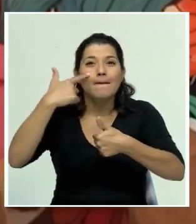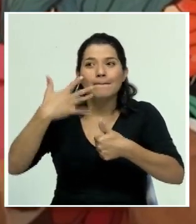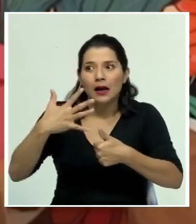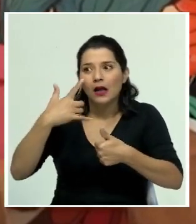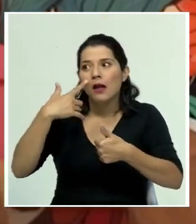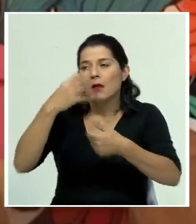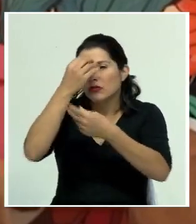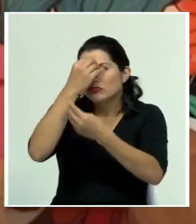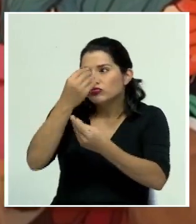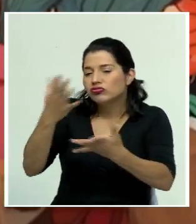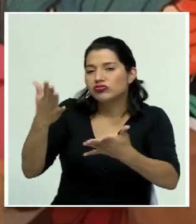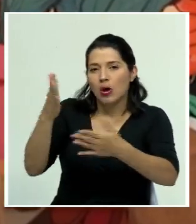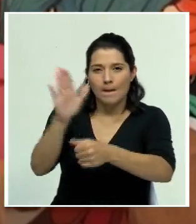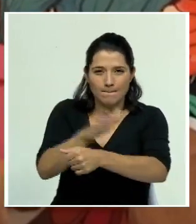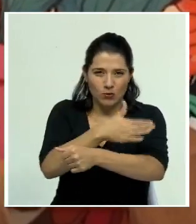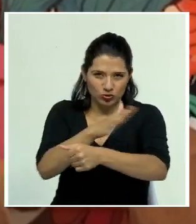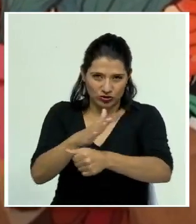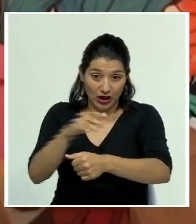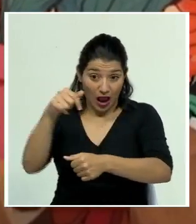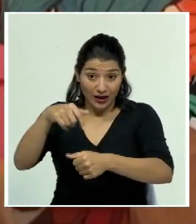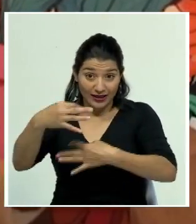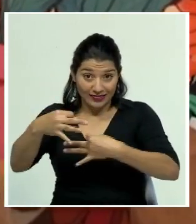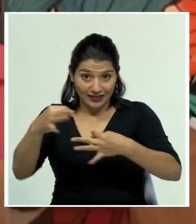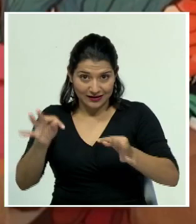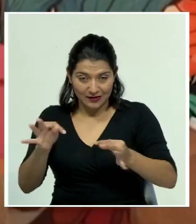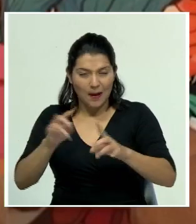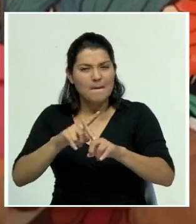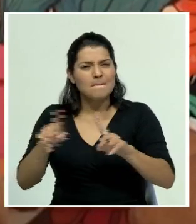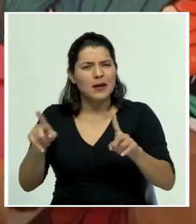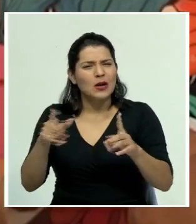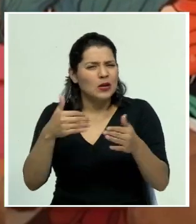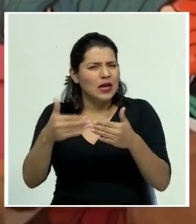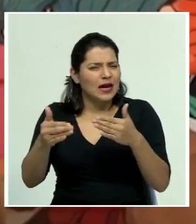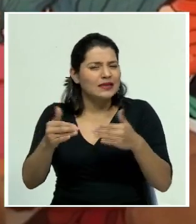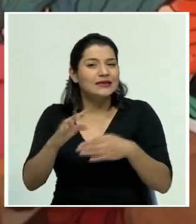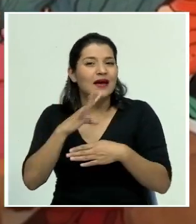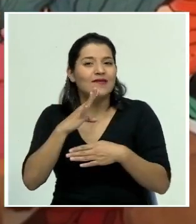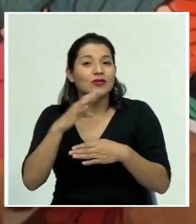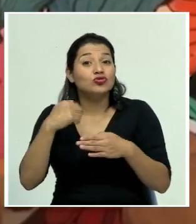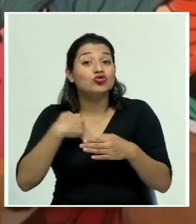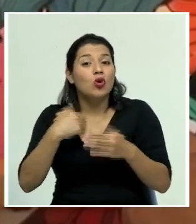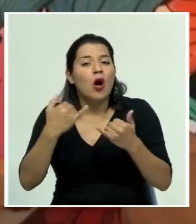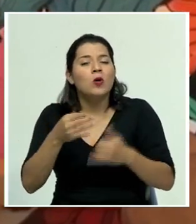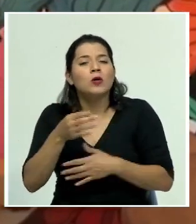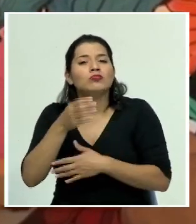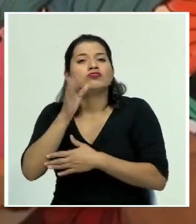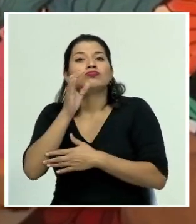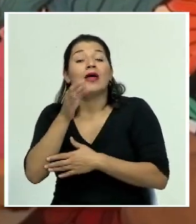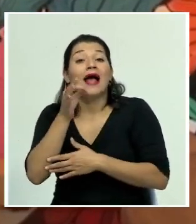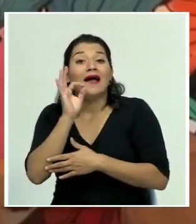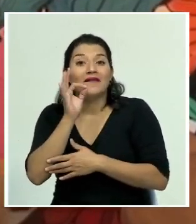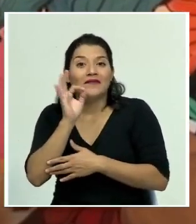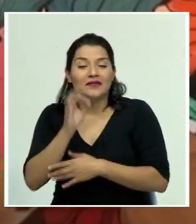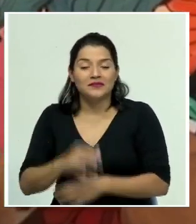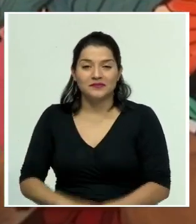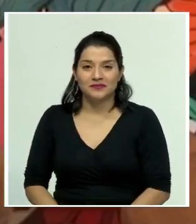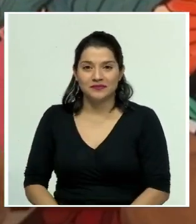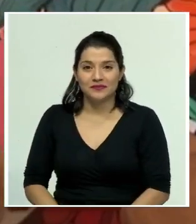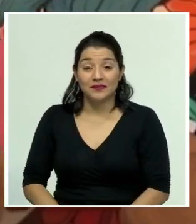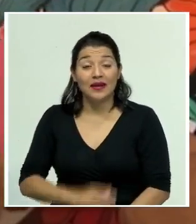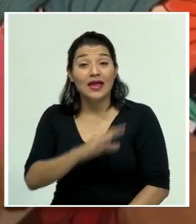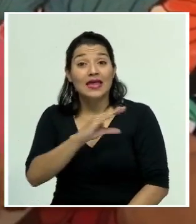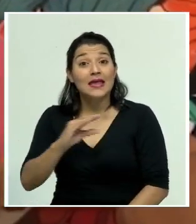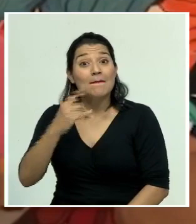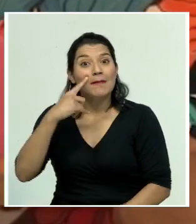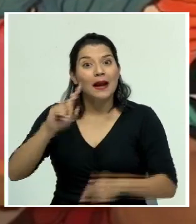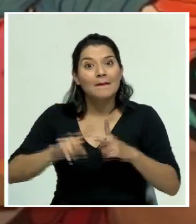talleres, etcétera, pero de eso vamos a hablar en un instante. Yo me voy a tomar un sorbito de café. Y para empezar